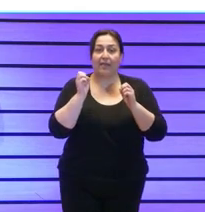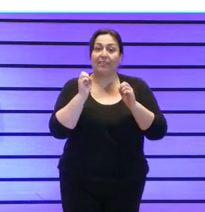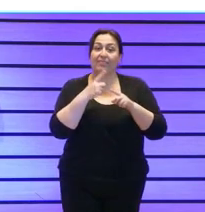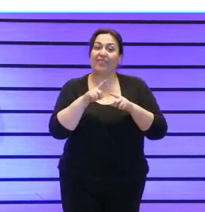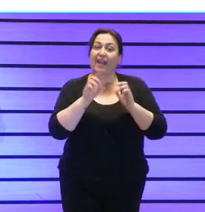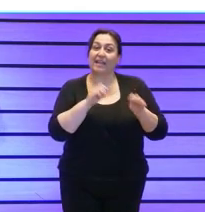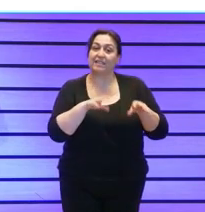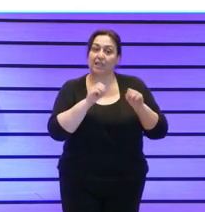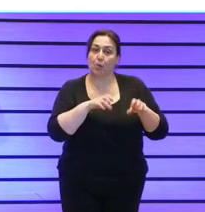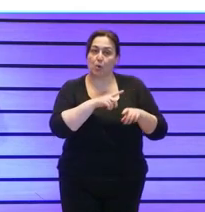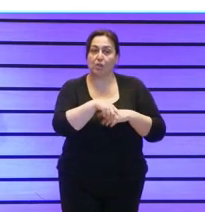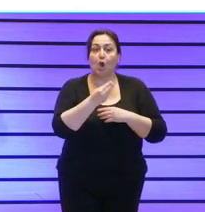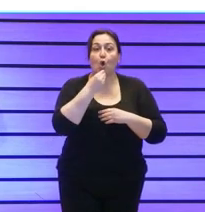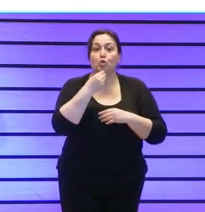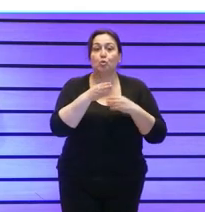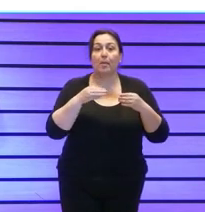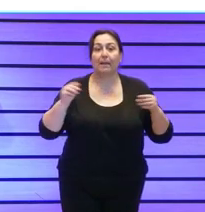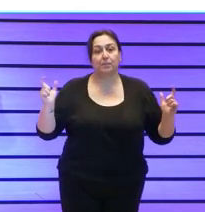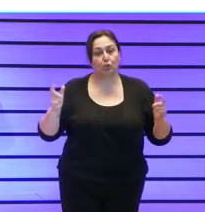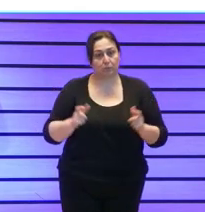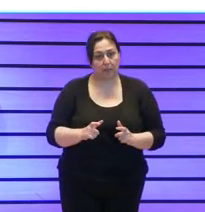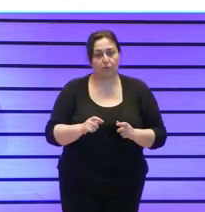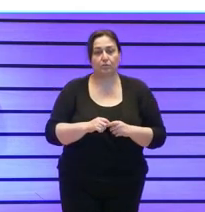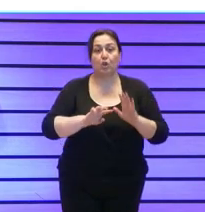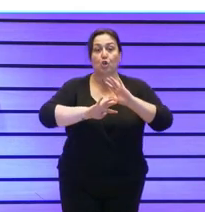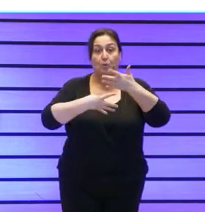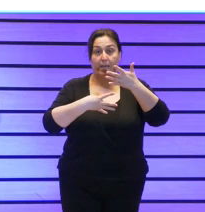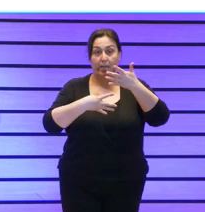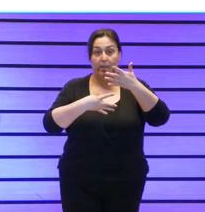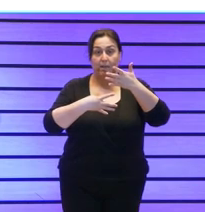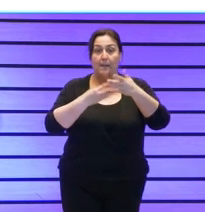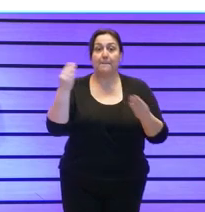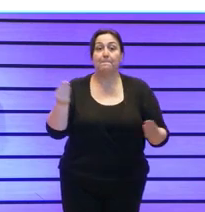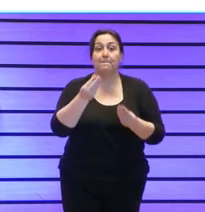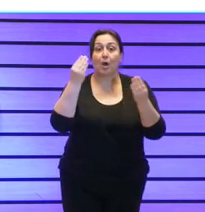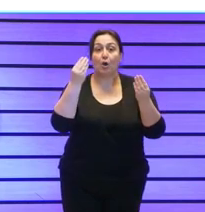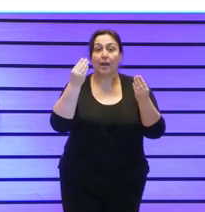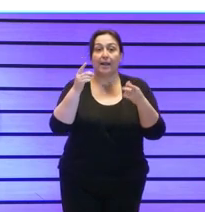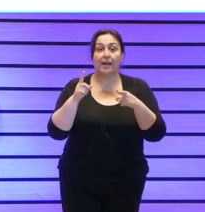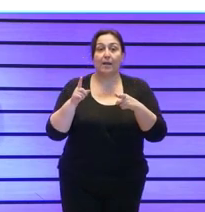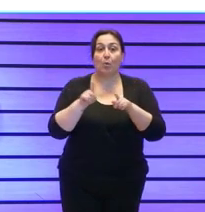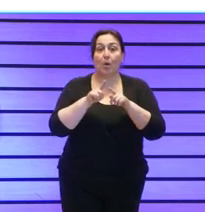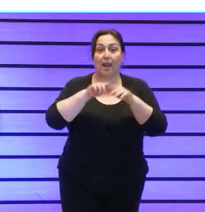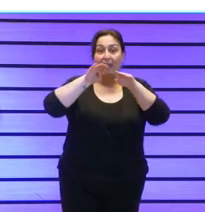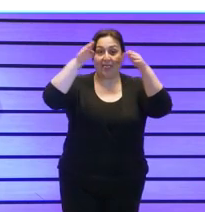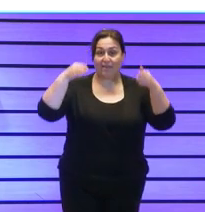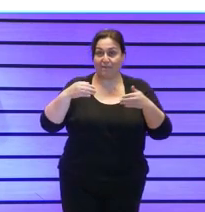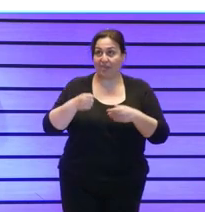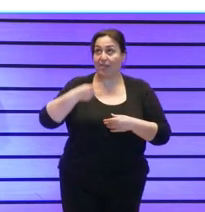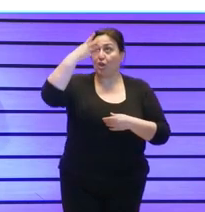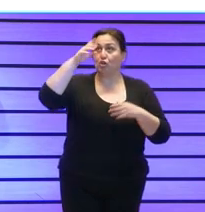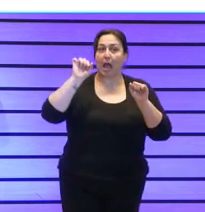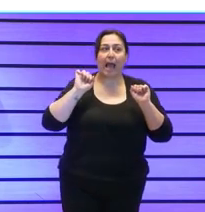y la reducción del consumo de plásticos la novena mejorar el aislamiento de los edificios buscando